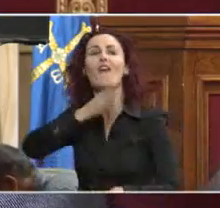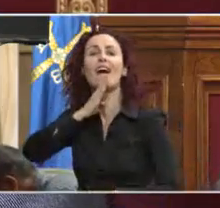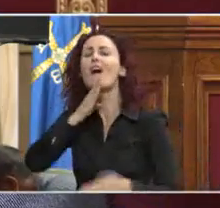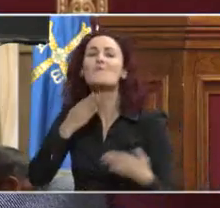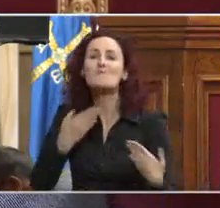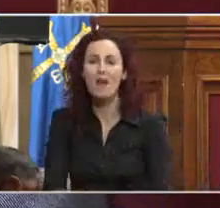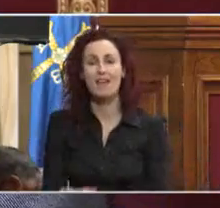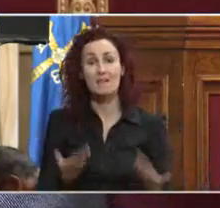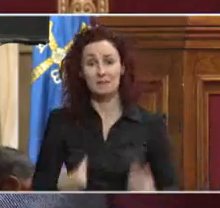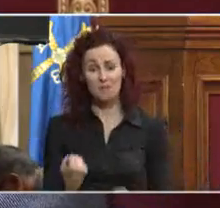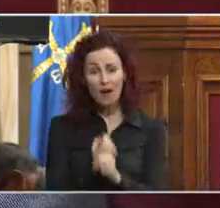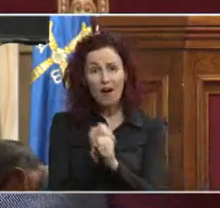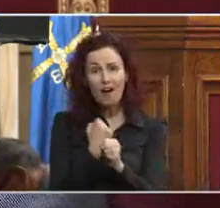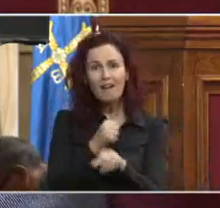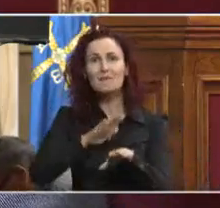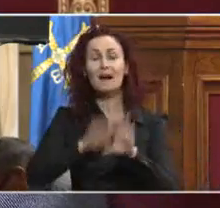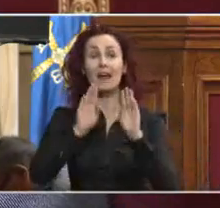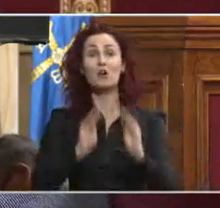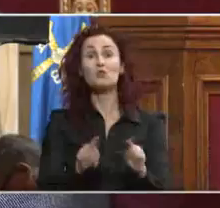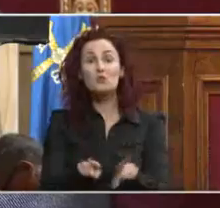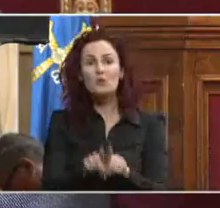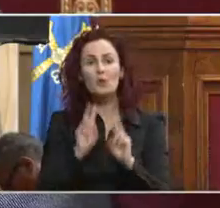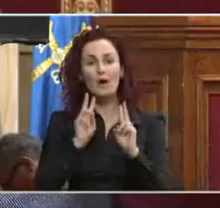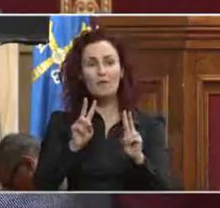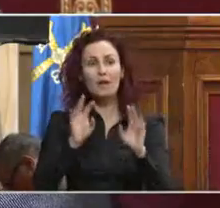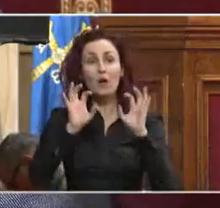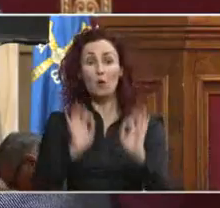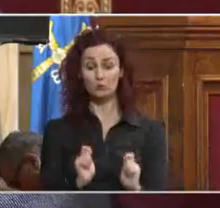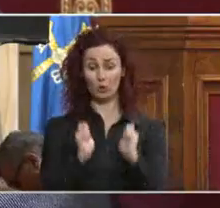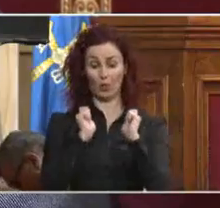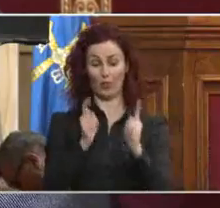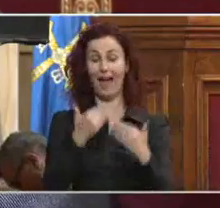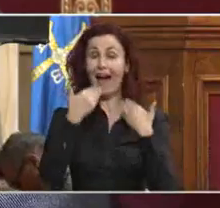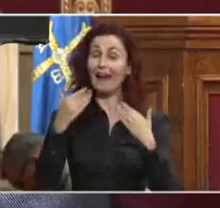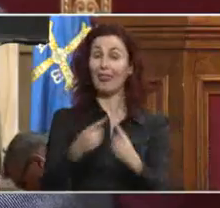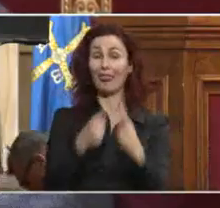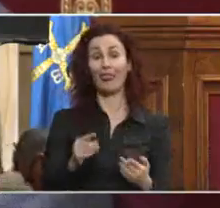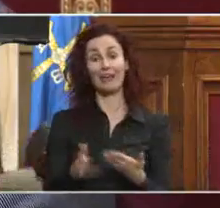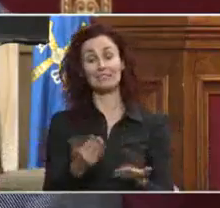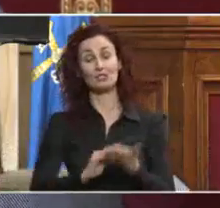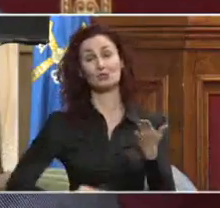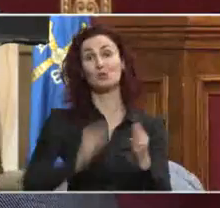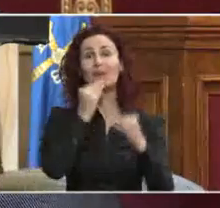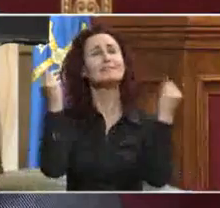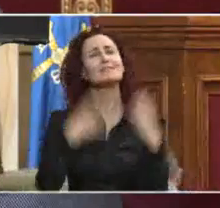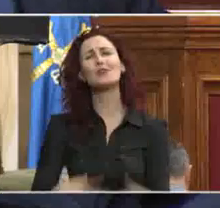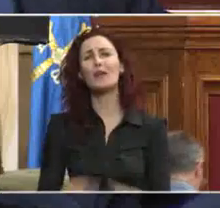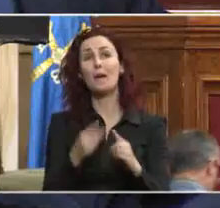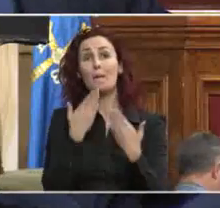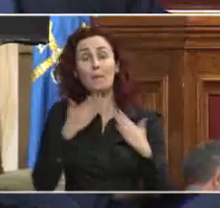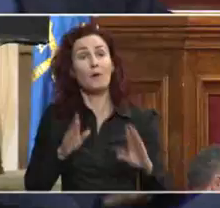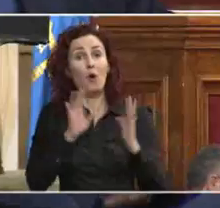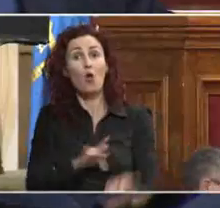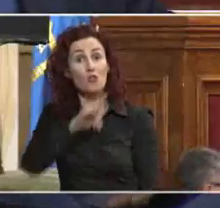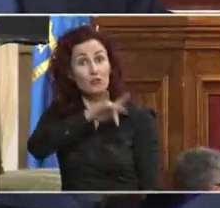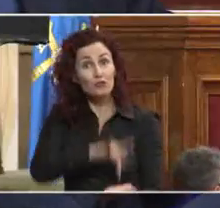era trabajar la inapreciable contribución de este compositor a la historia de la música. Y sin embargo, cuando el profesor Frager y